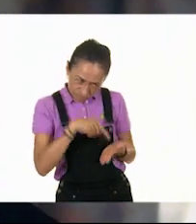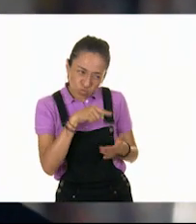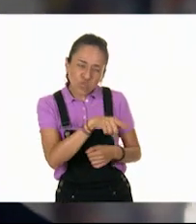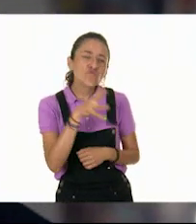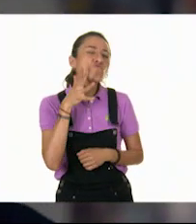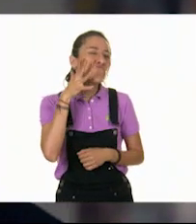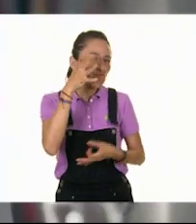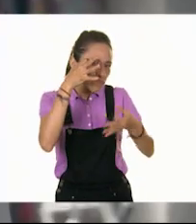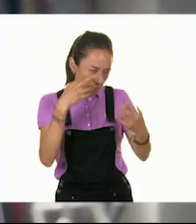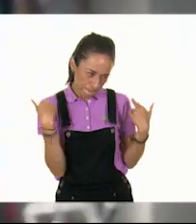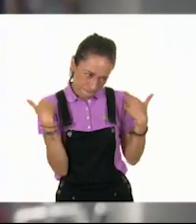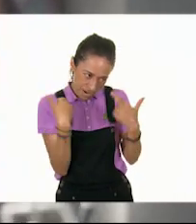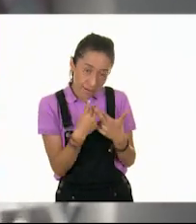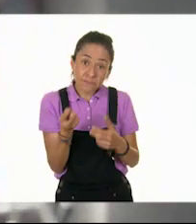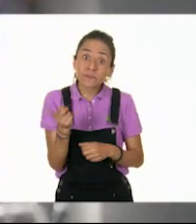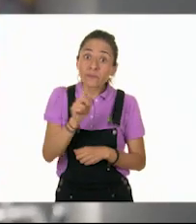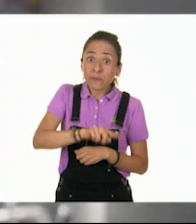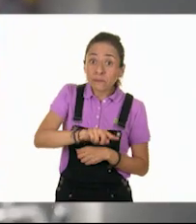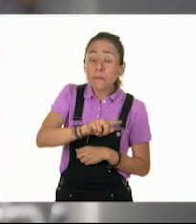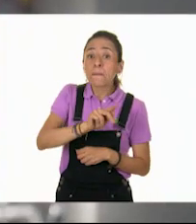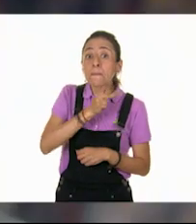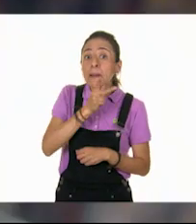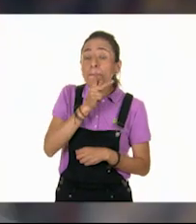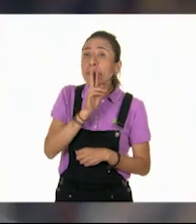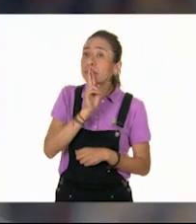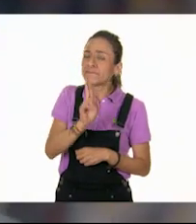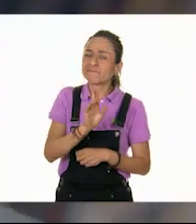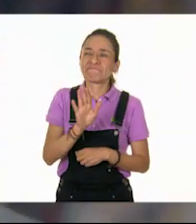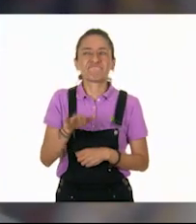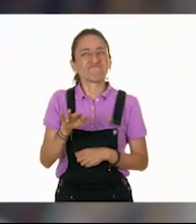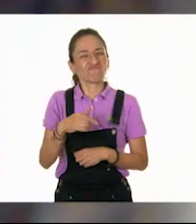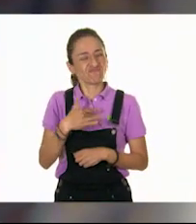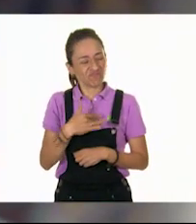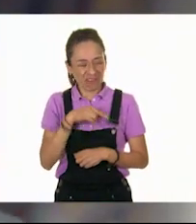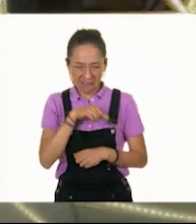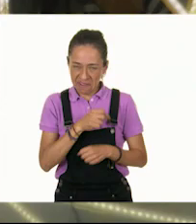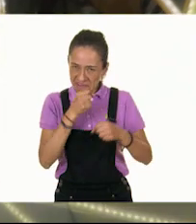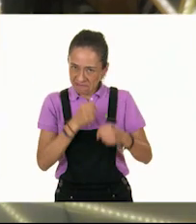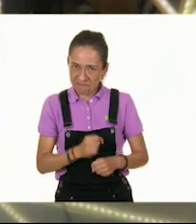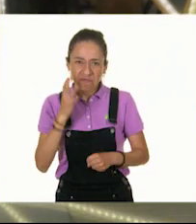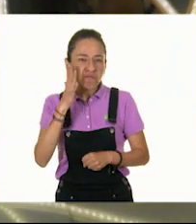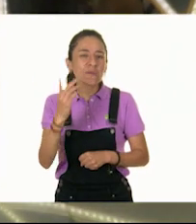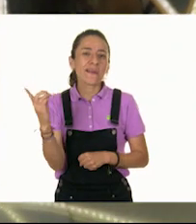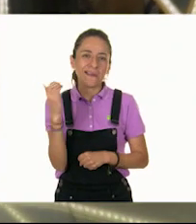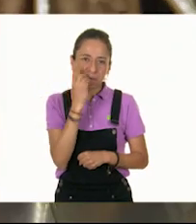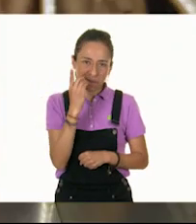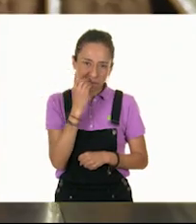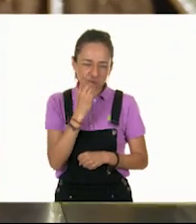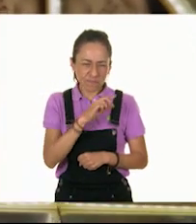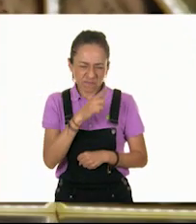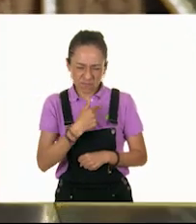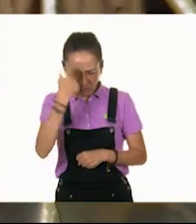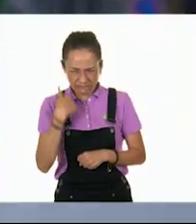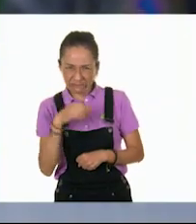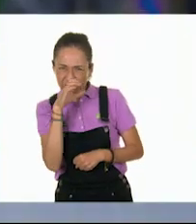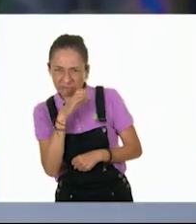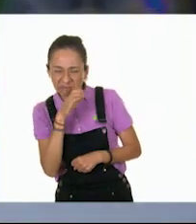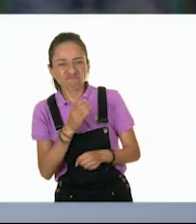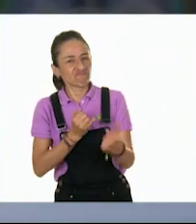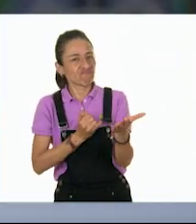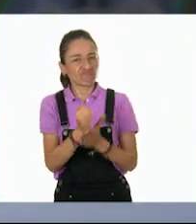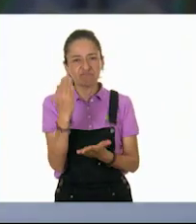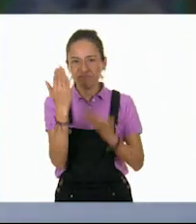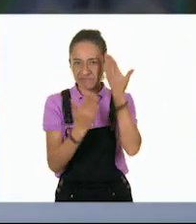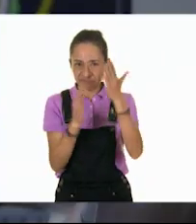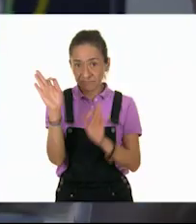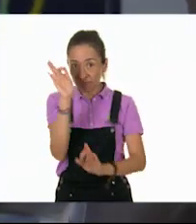maestra. Y mi papá le contestaba, creo que es más seguro que seas dentista. Mi curiosidad me llevó a estudiar física, pero fueron